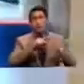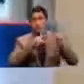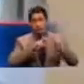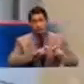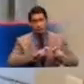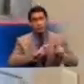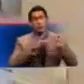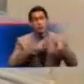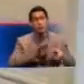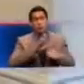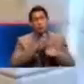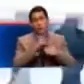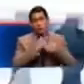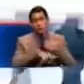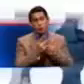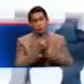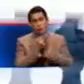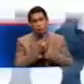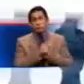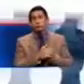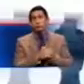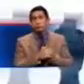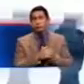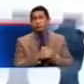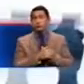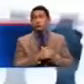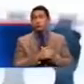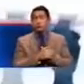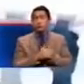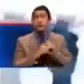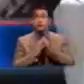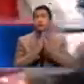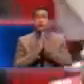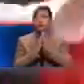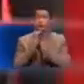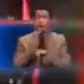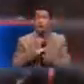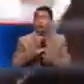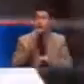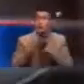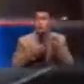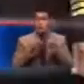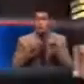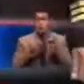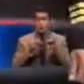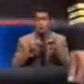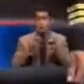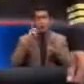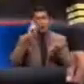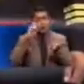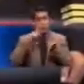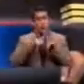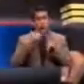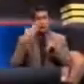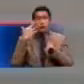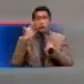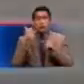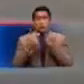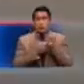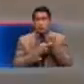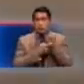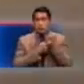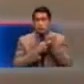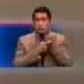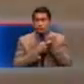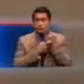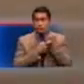hijo por de concusión y pidió a la corte Nacional de Justicia la fecha y hora para vincular a Verónica vada al caso nene